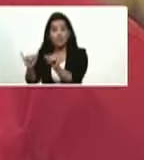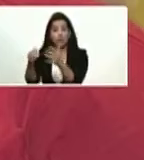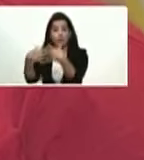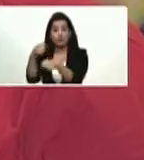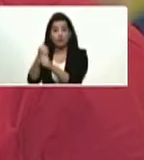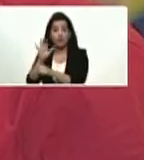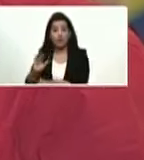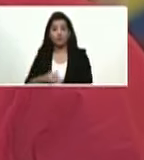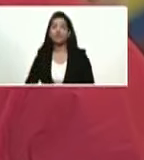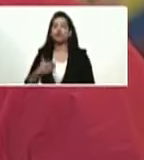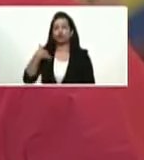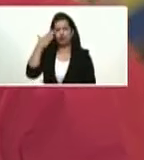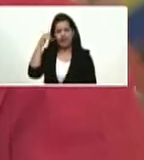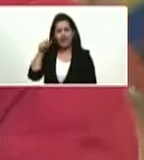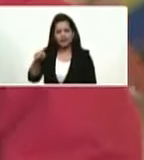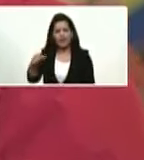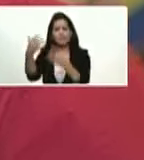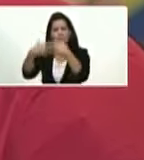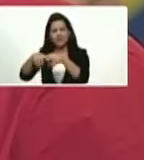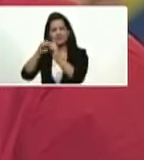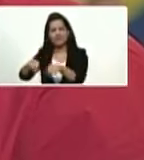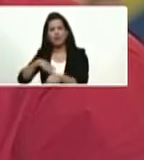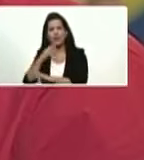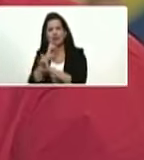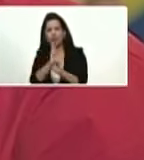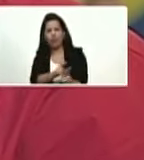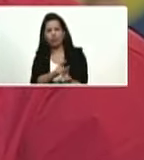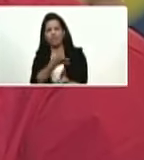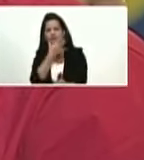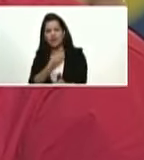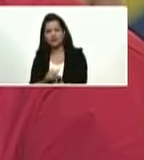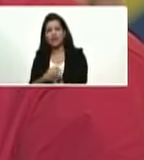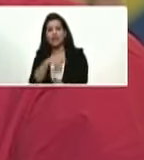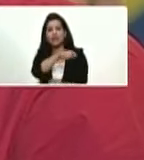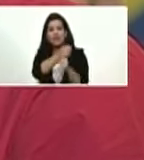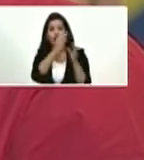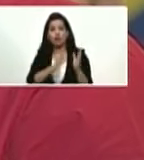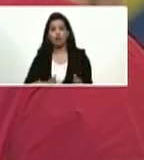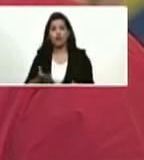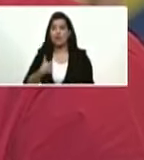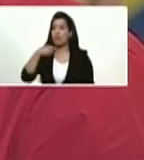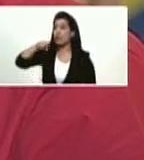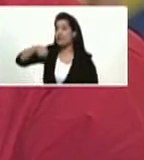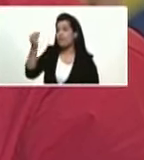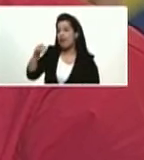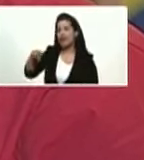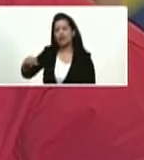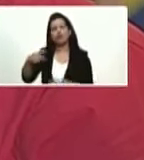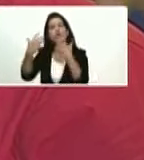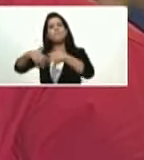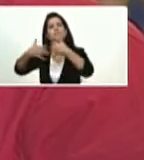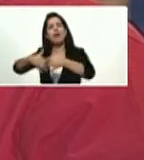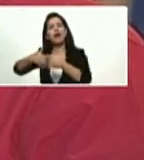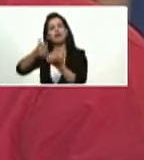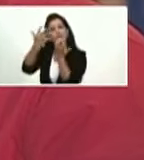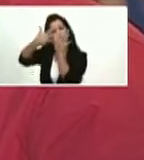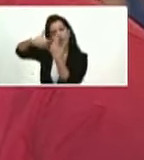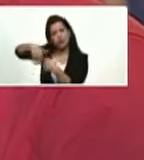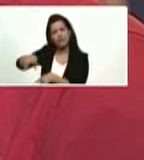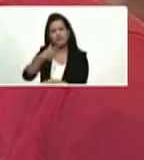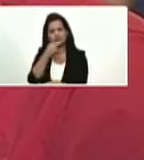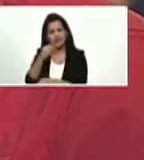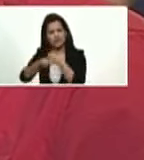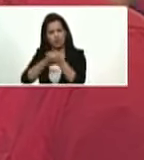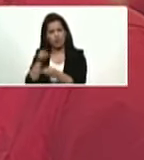esa corporación le va a dar respuesta a ese clamor de los trabajadores y a esa actitud de los trabajadores. Paso a